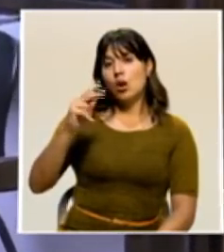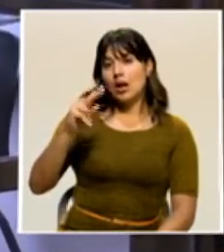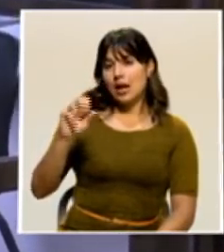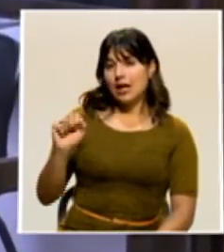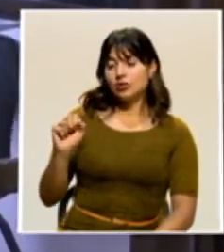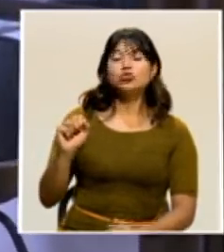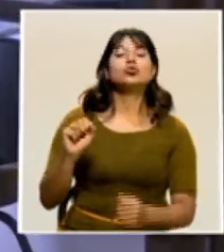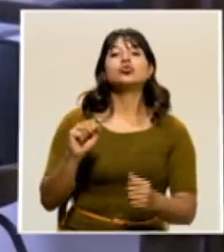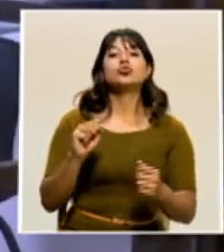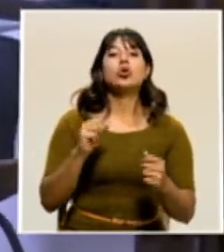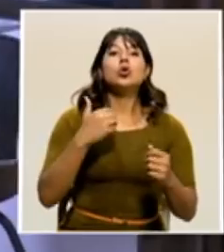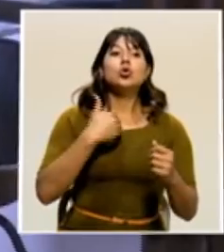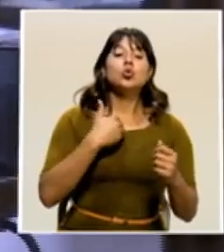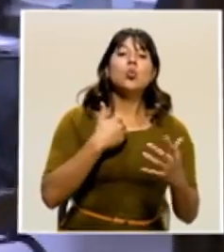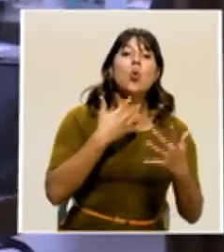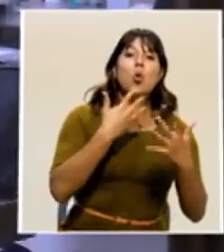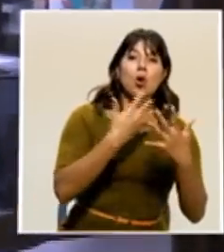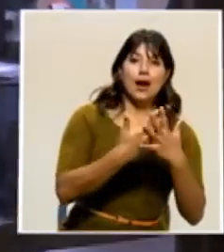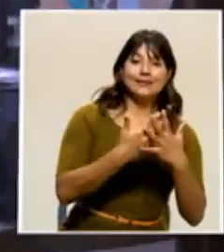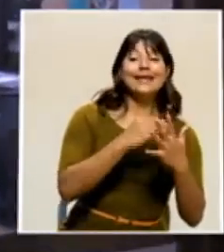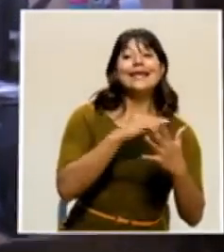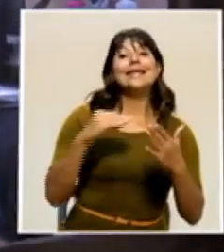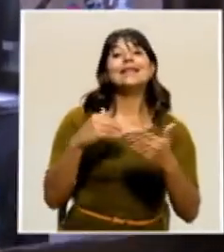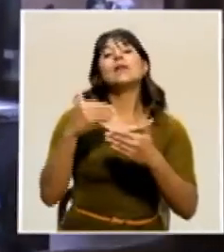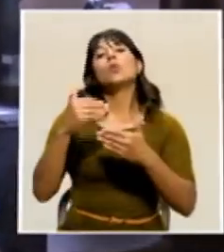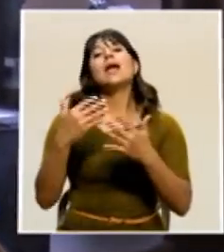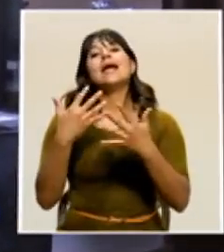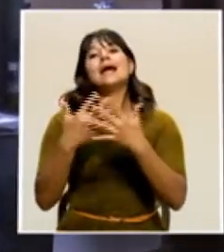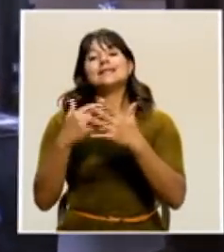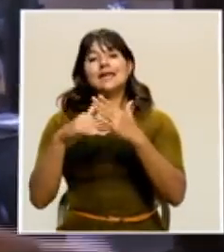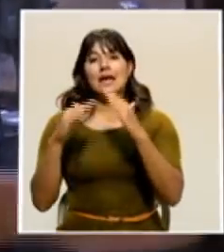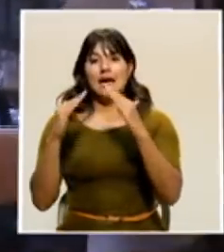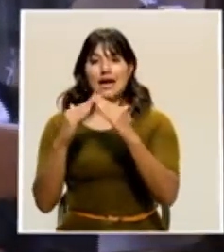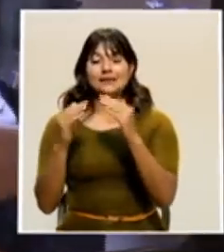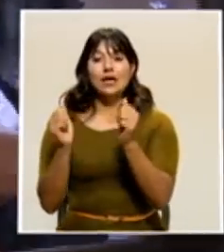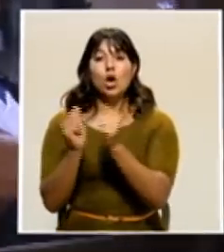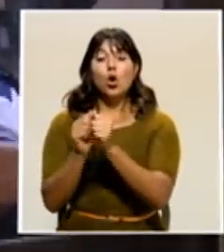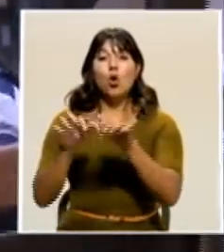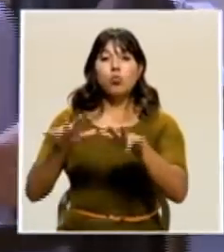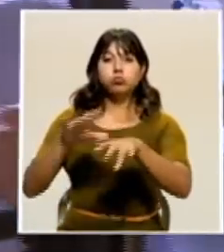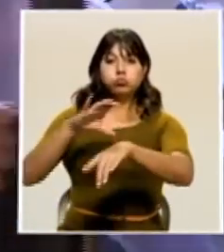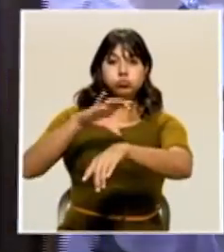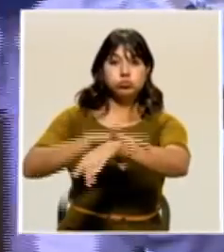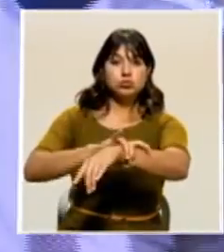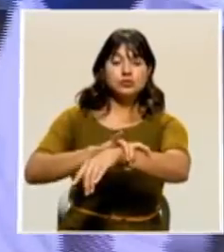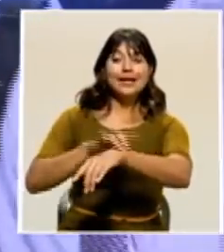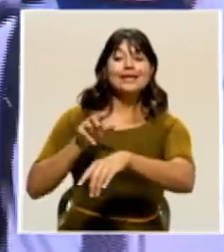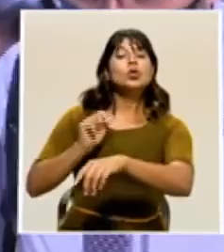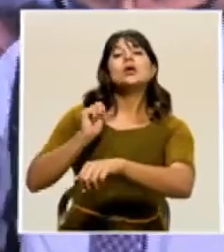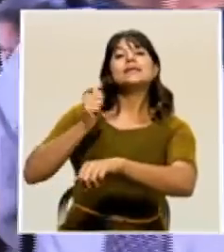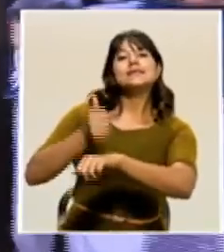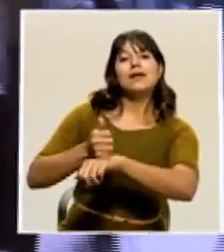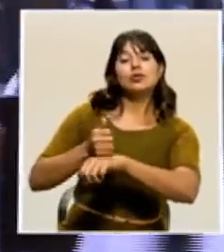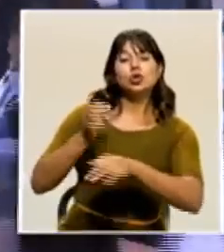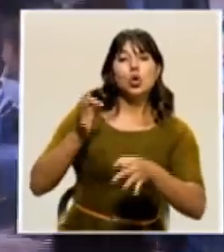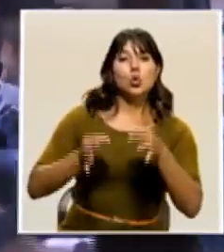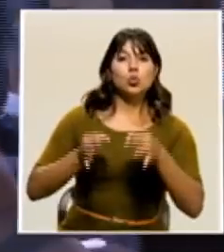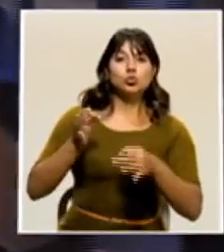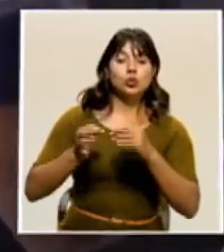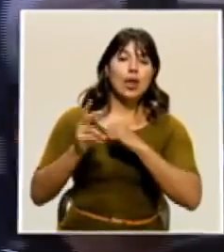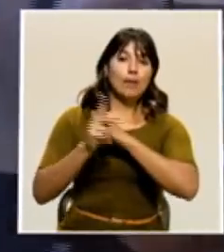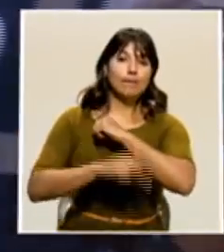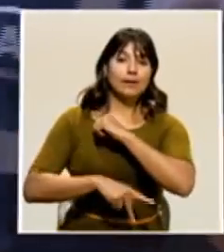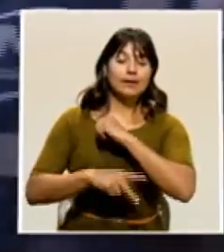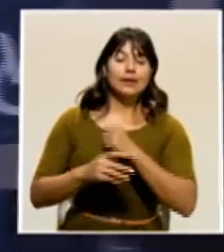y arresto domiciliario con seguimiento satelital con la tobillera electrónica que le había impuesto el juzgado penal luego de